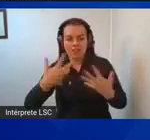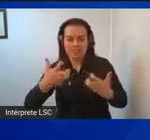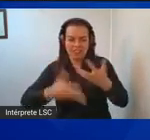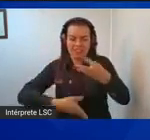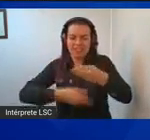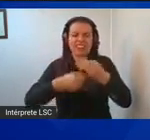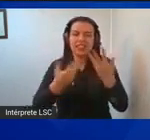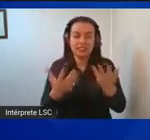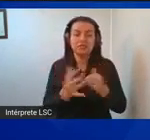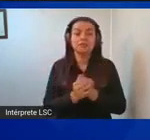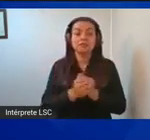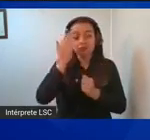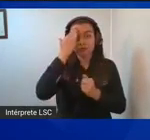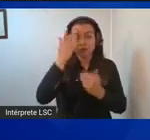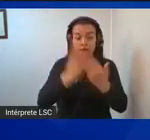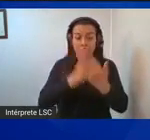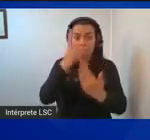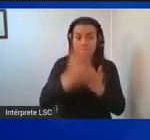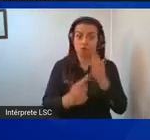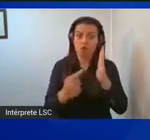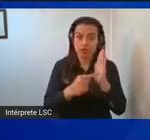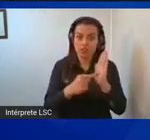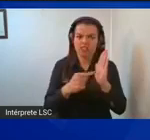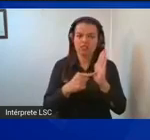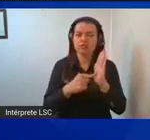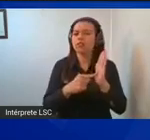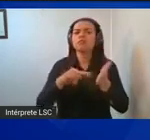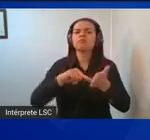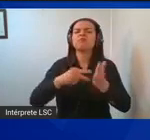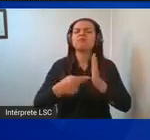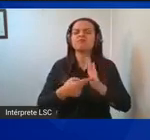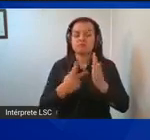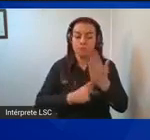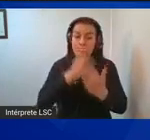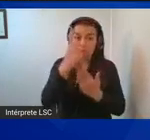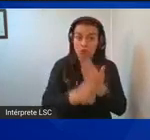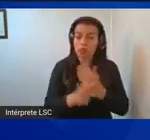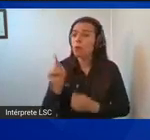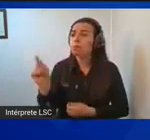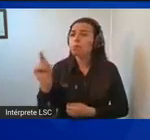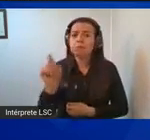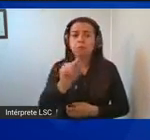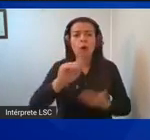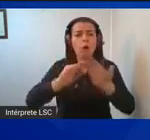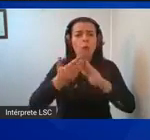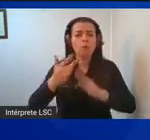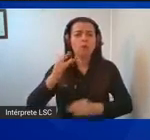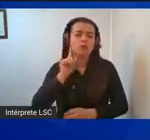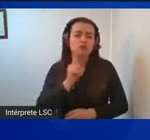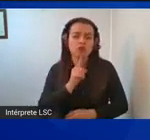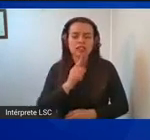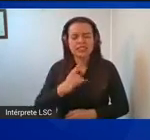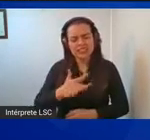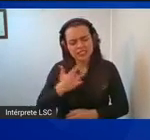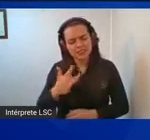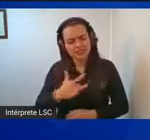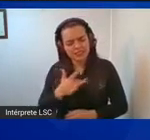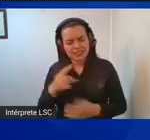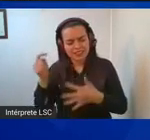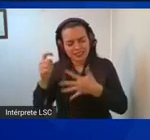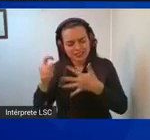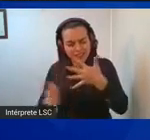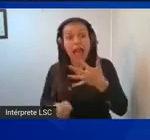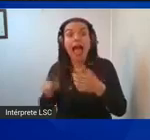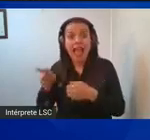un proyecto que recoge el sentir y, digamos, armonizó como él pretende a todos